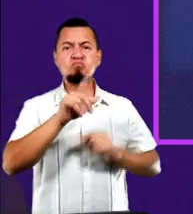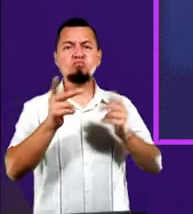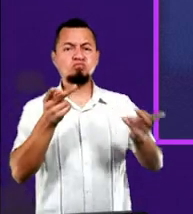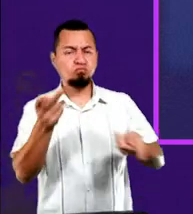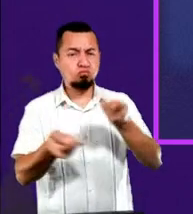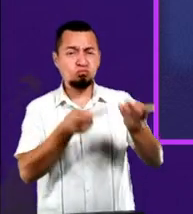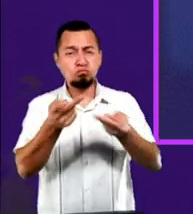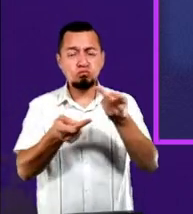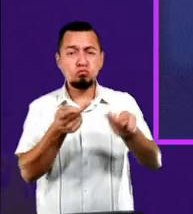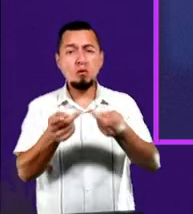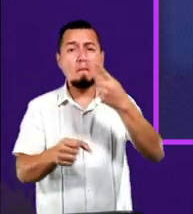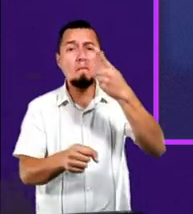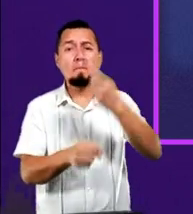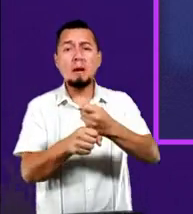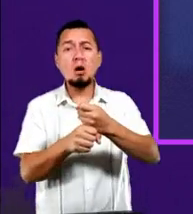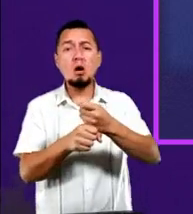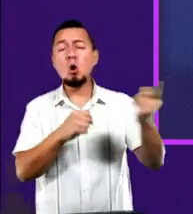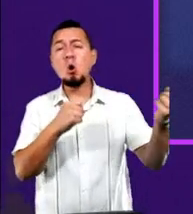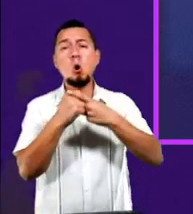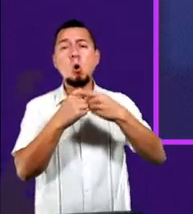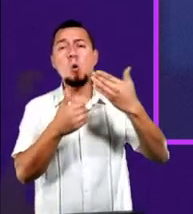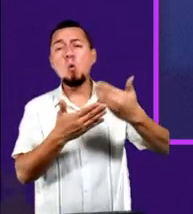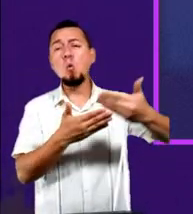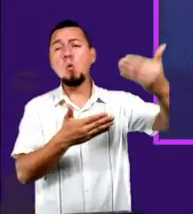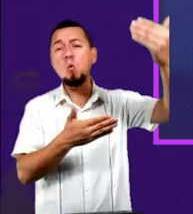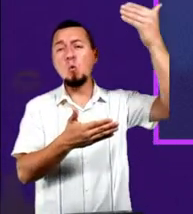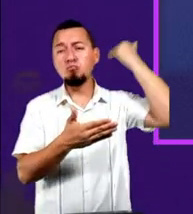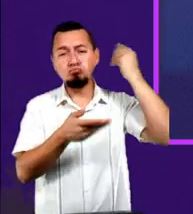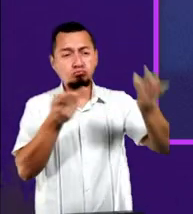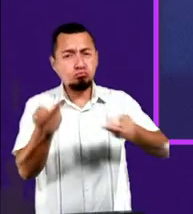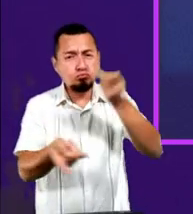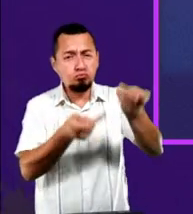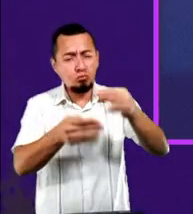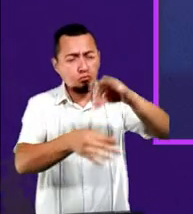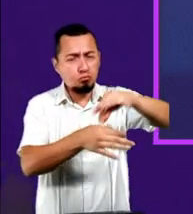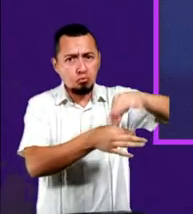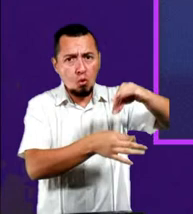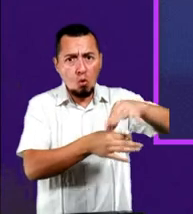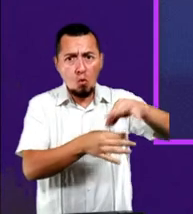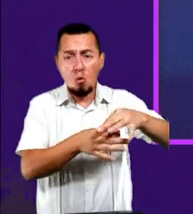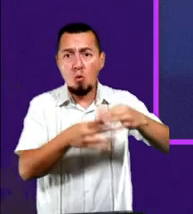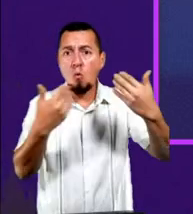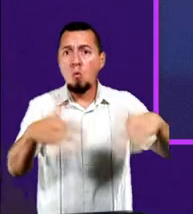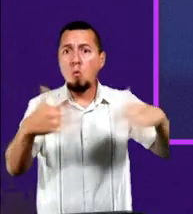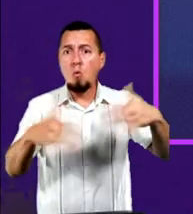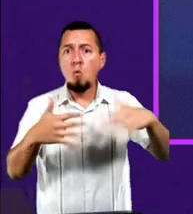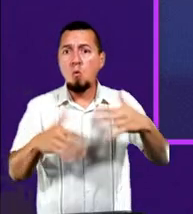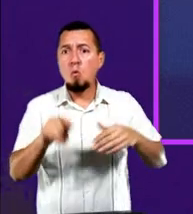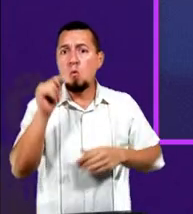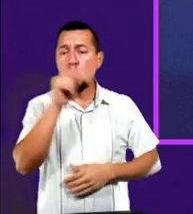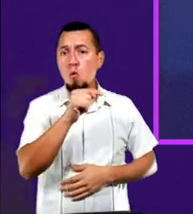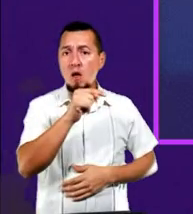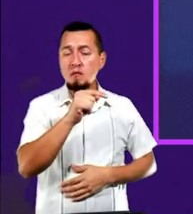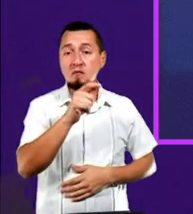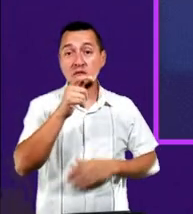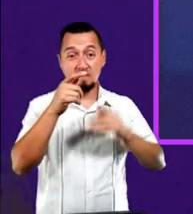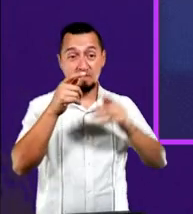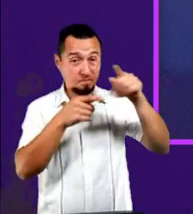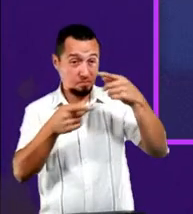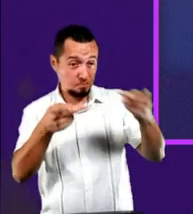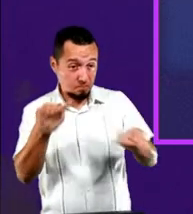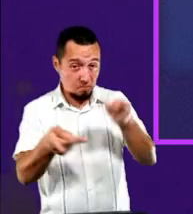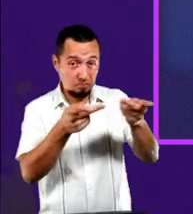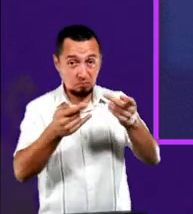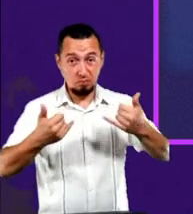historia de México. ¡Ay, no más! Ya en ese tiempo, el joven político Prisciliano Sánchez defendía